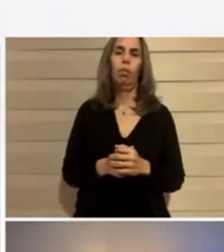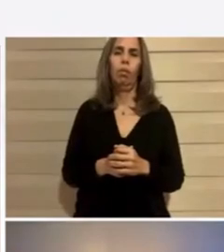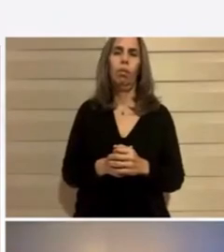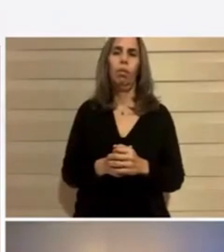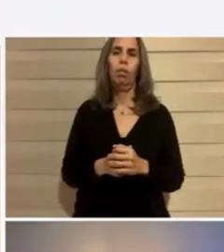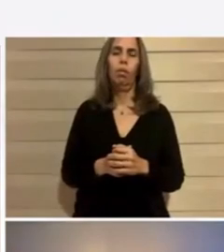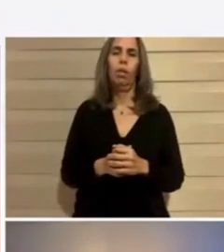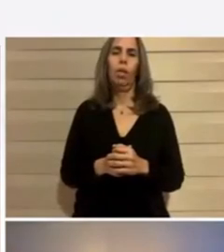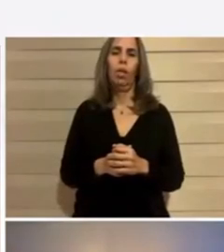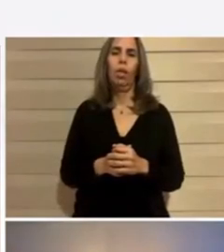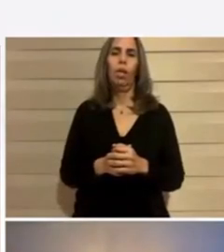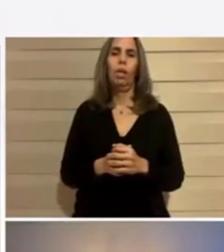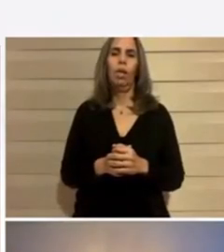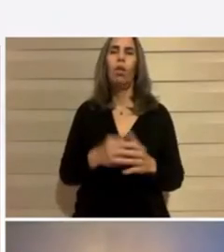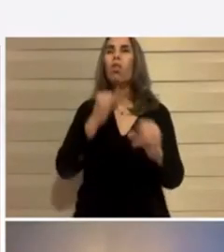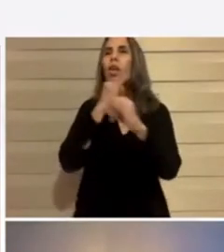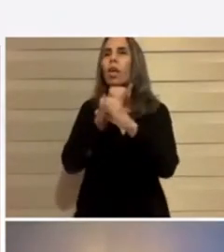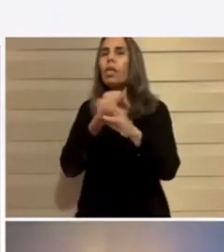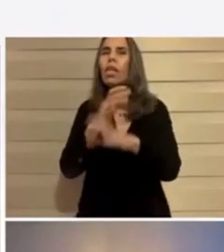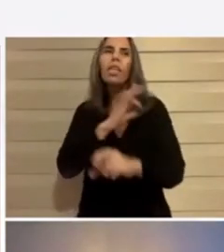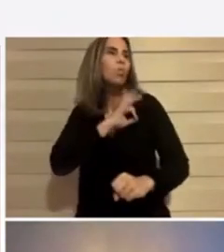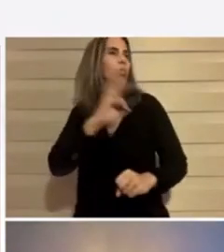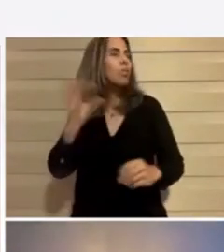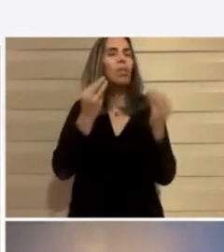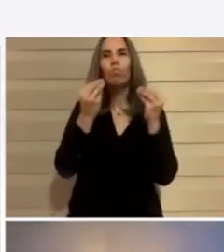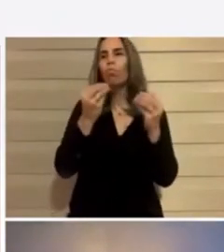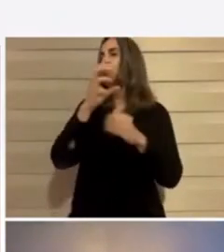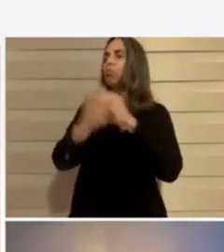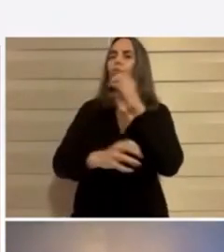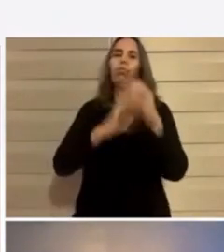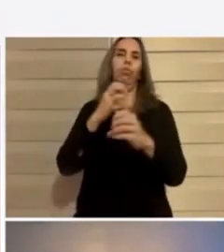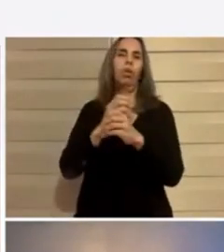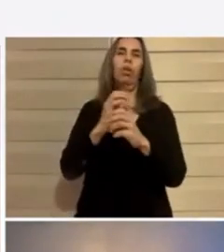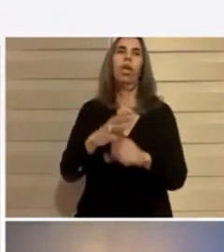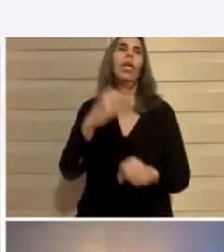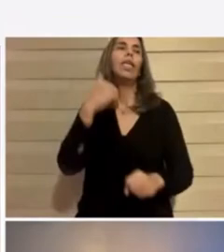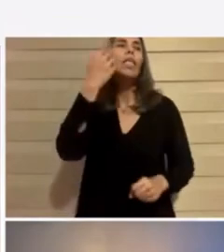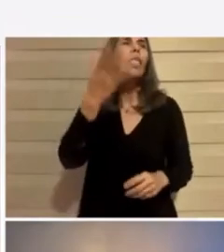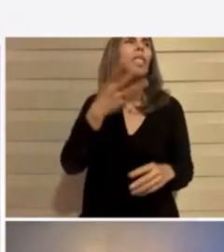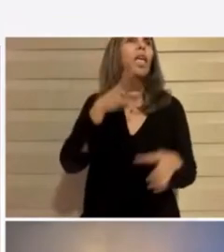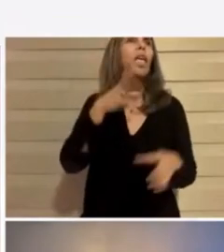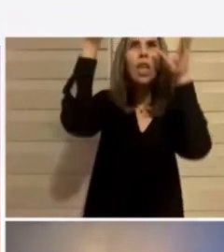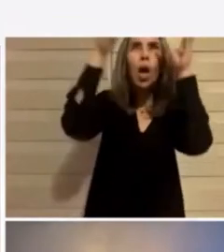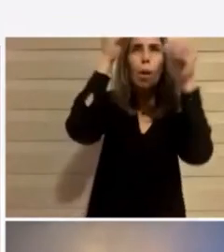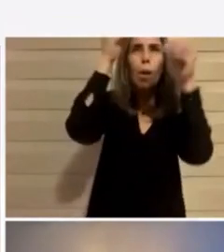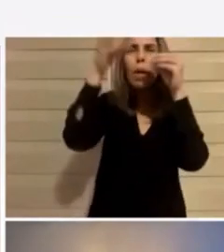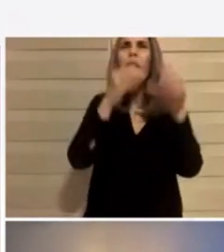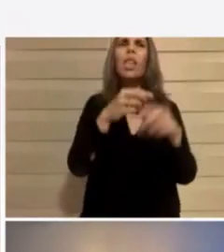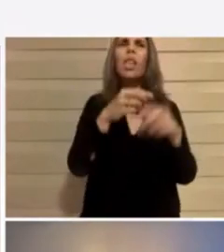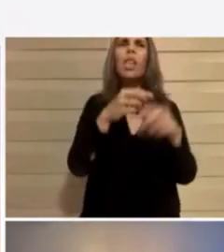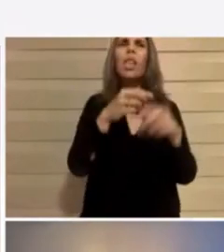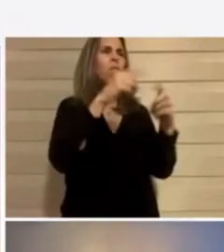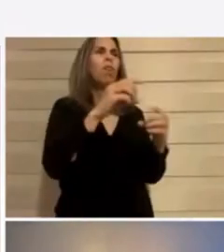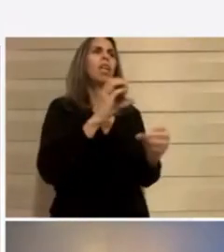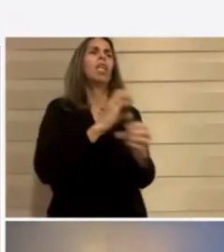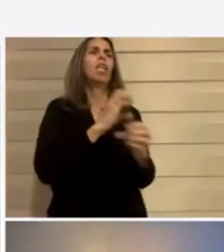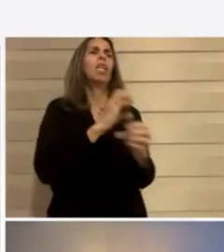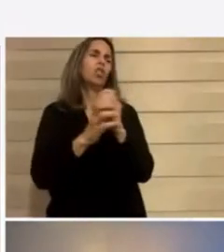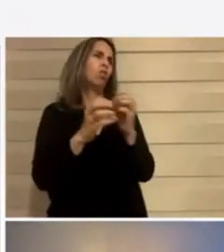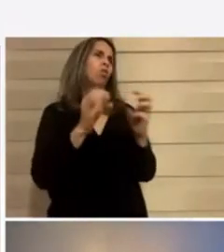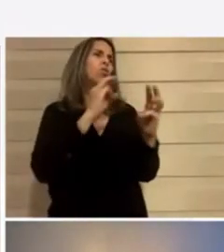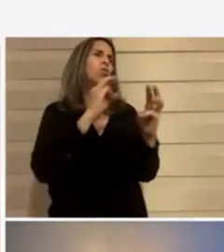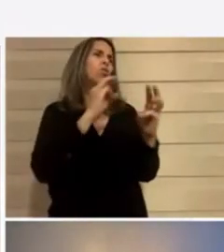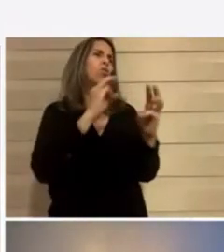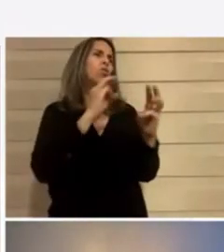Si quiero aprender algo sobre el mundo, puedo ir a Twitter, bajar un montón de tweets y hacer un análisis y contestar alguna pregunta